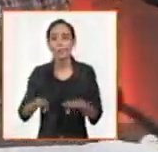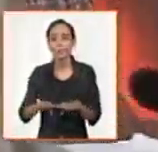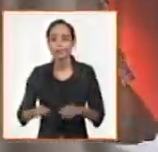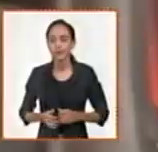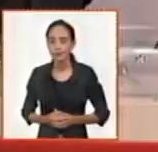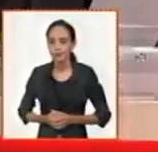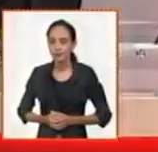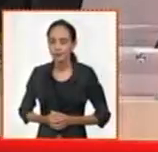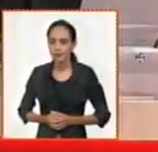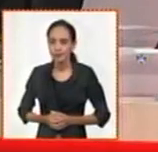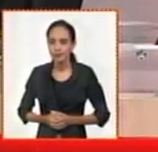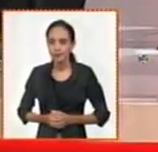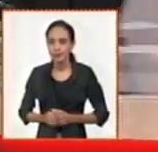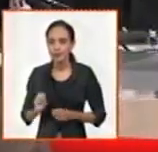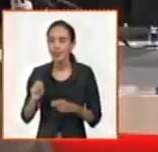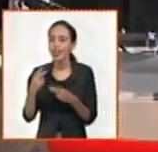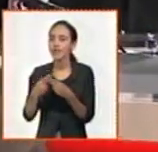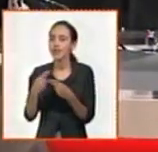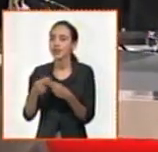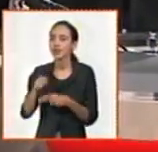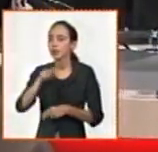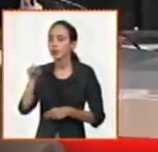casa. Sí. El evento